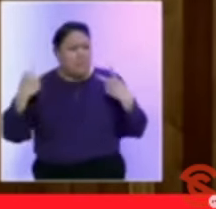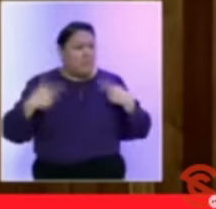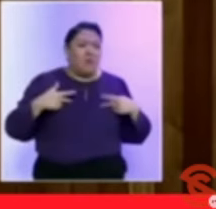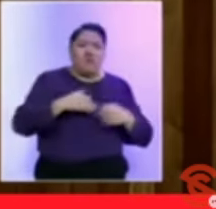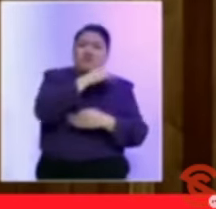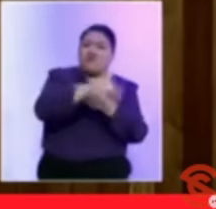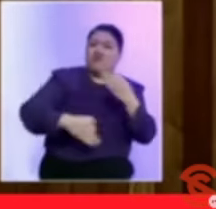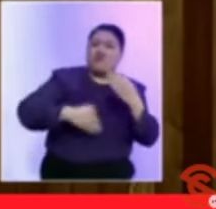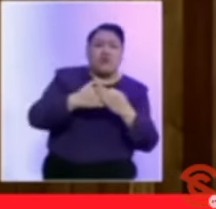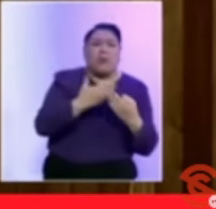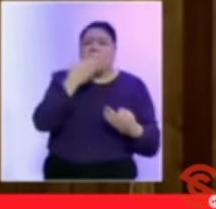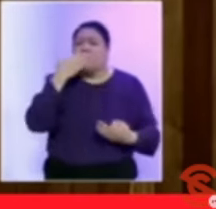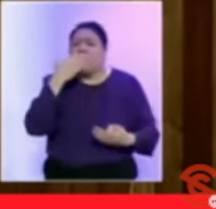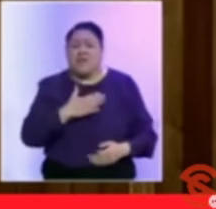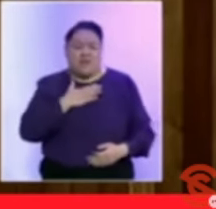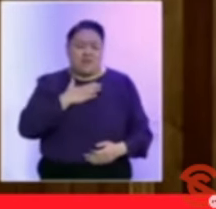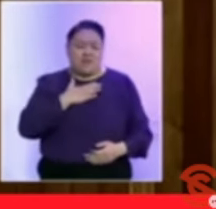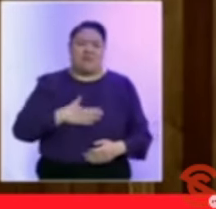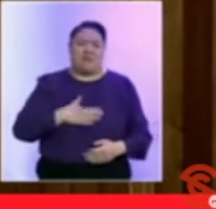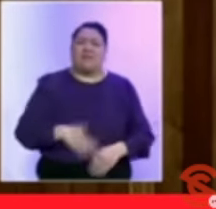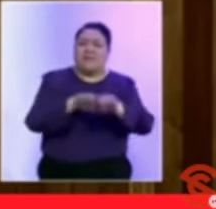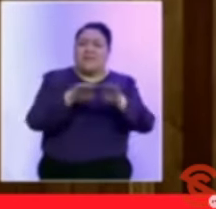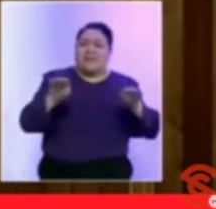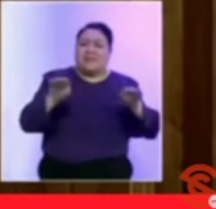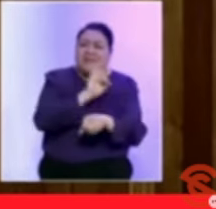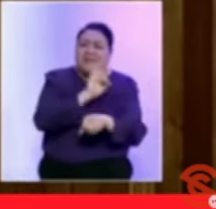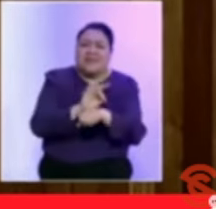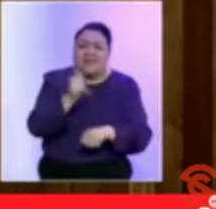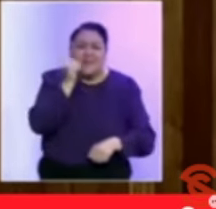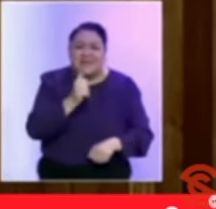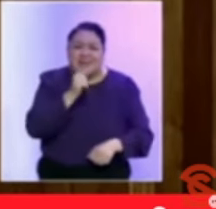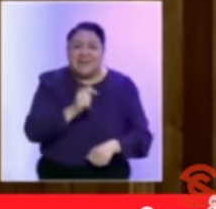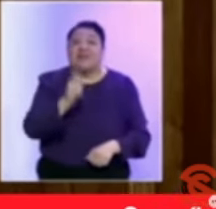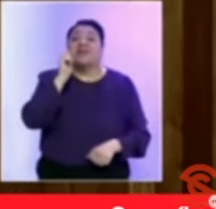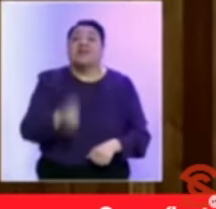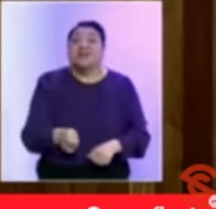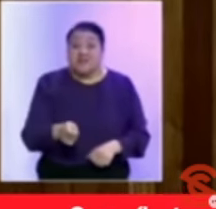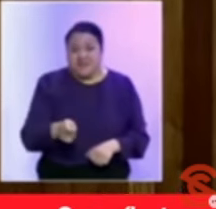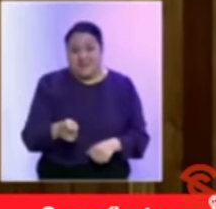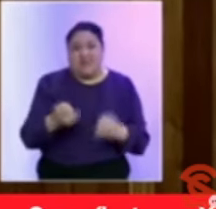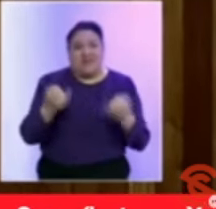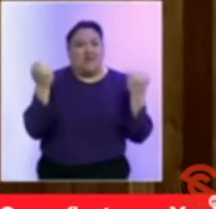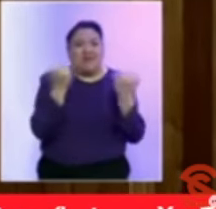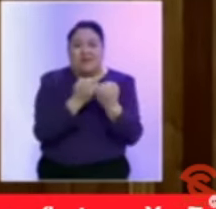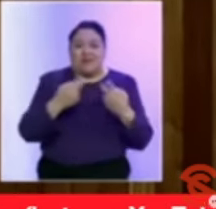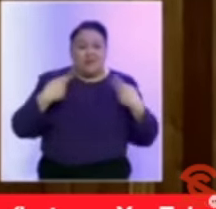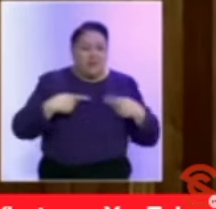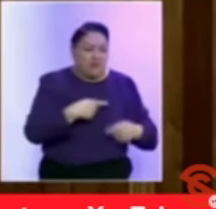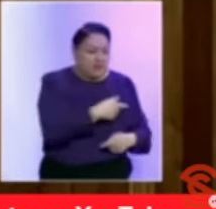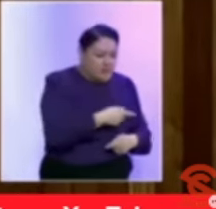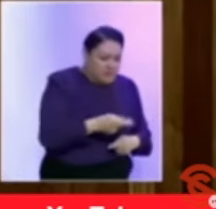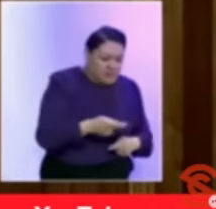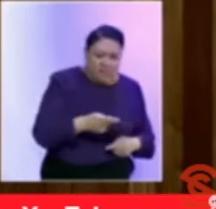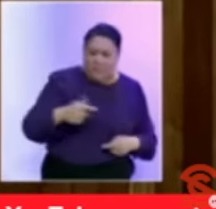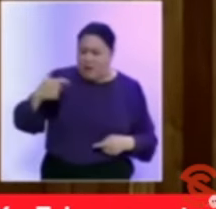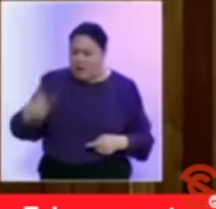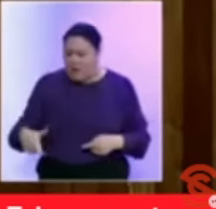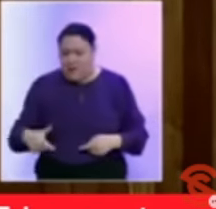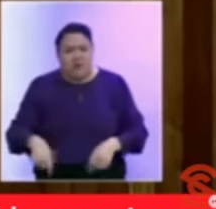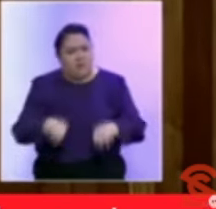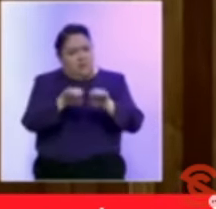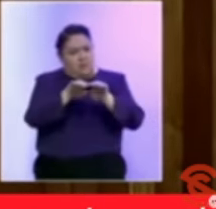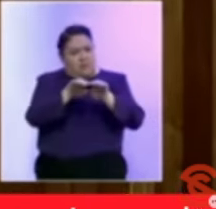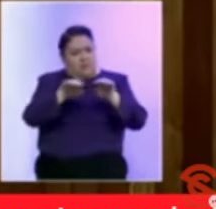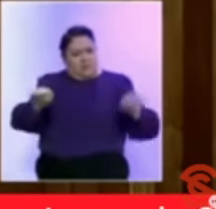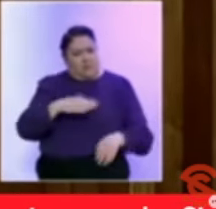personas y también justicia igual para el pobre que para el rico es